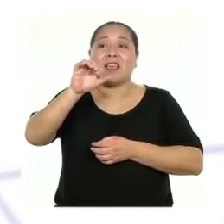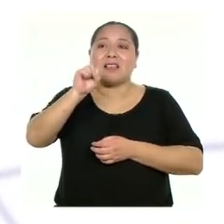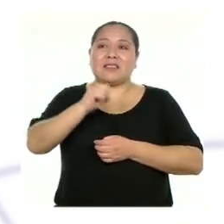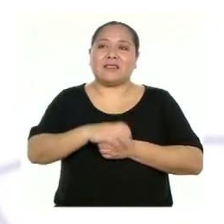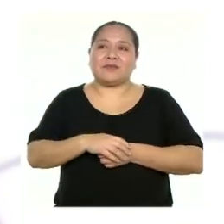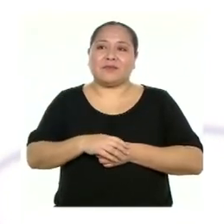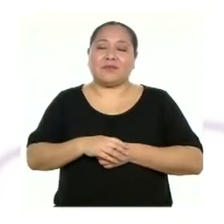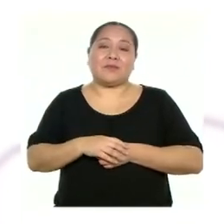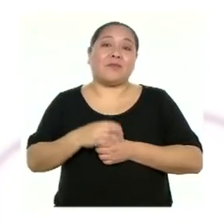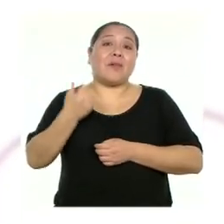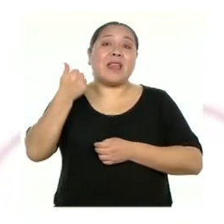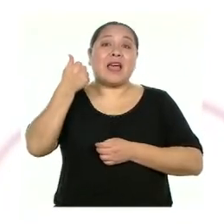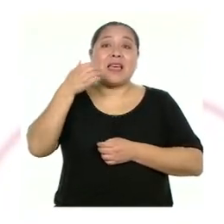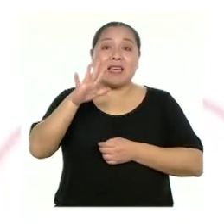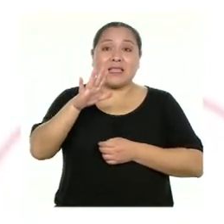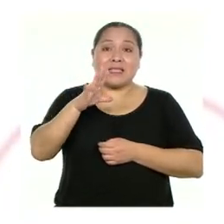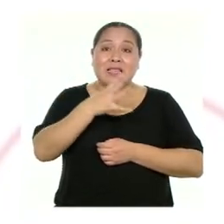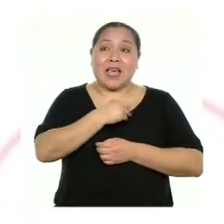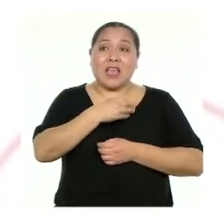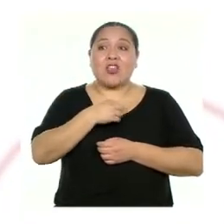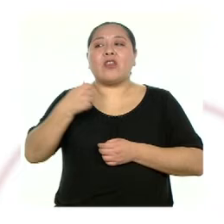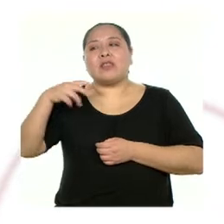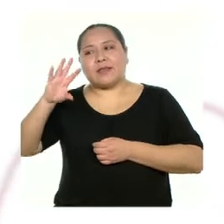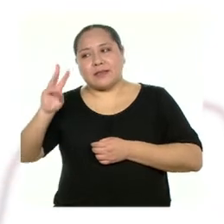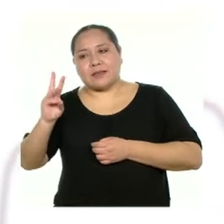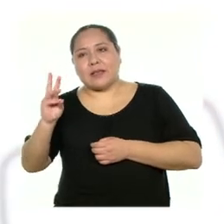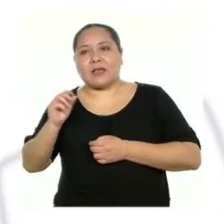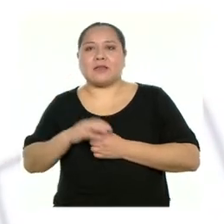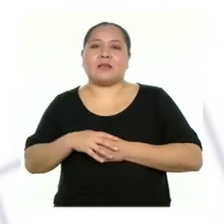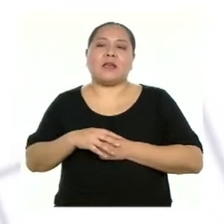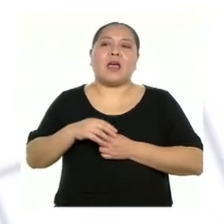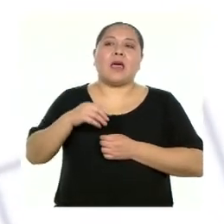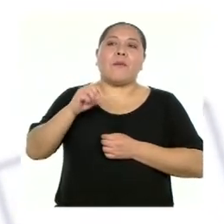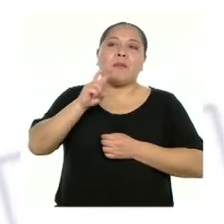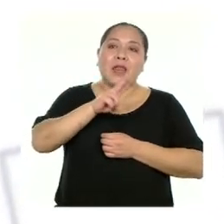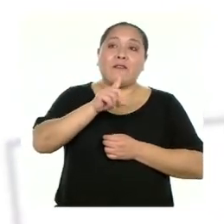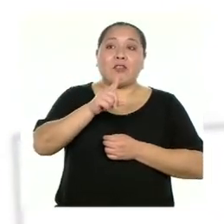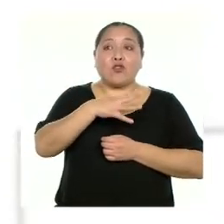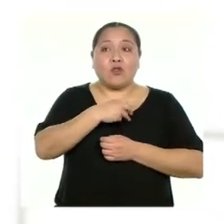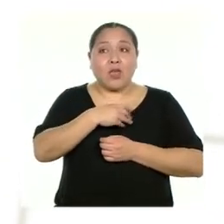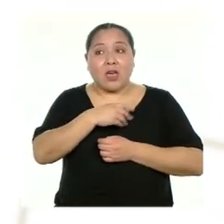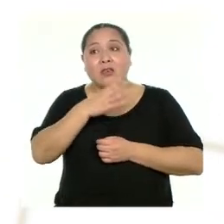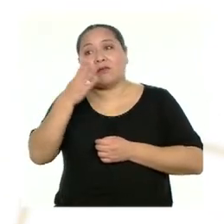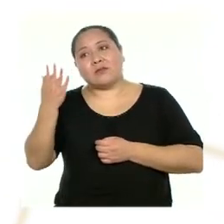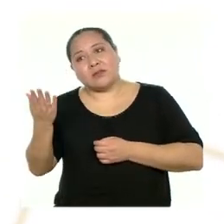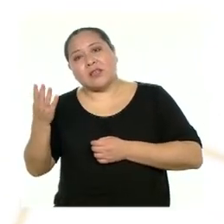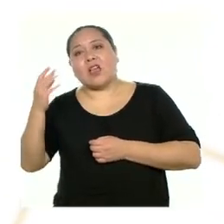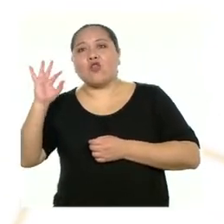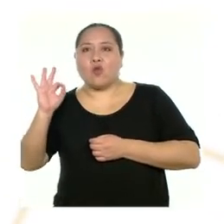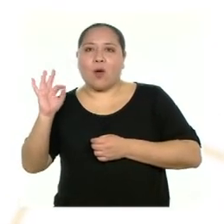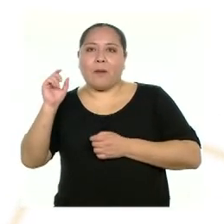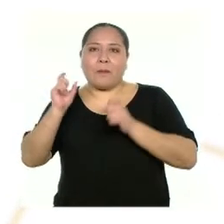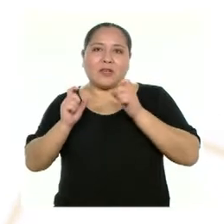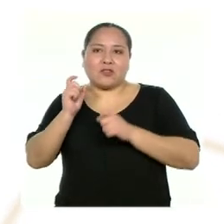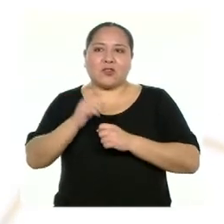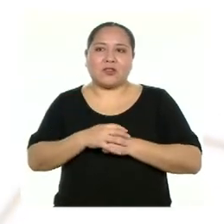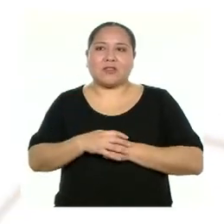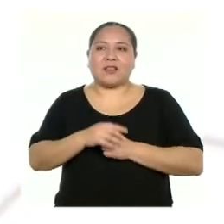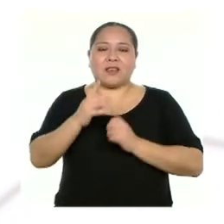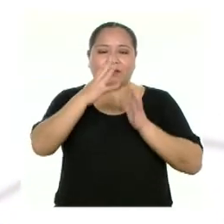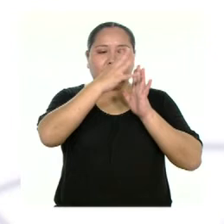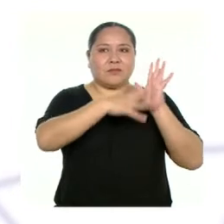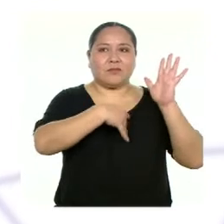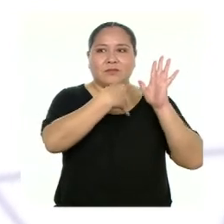años hay 16 valores. Para 21 hay 9. Y así seguimos. Eso es lo que vemos en la fórmula aquí